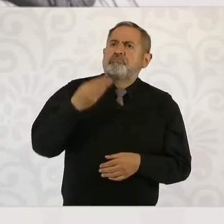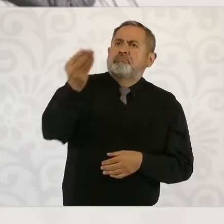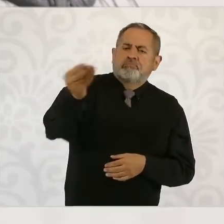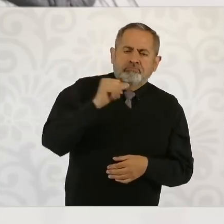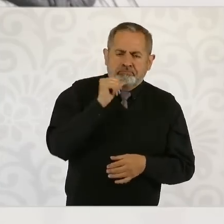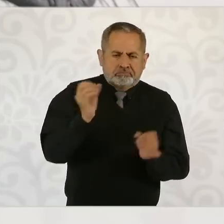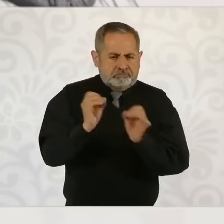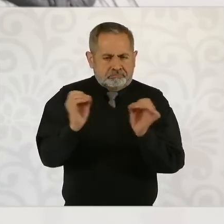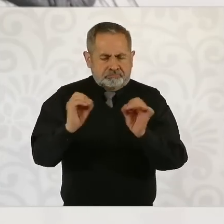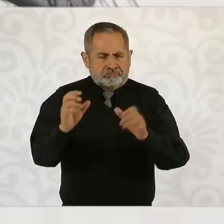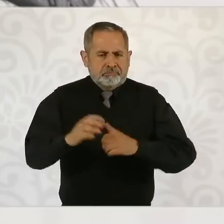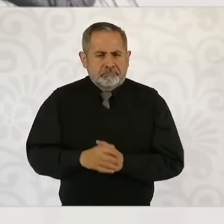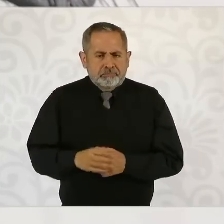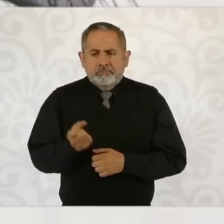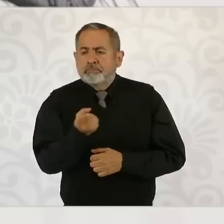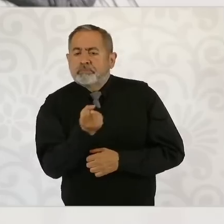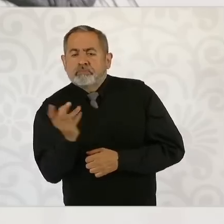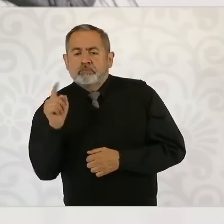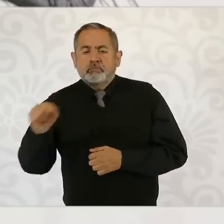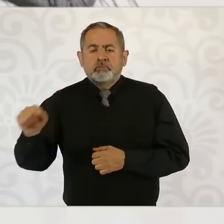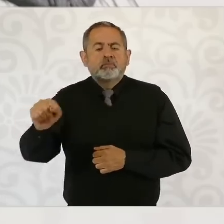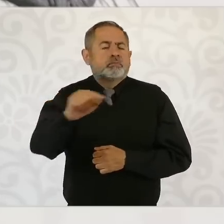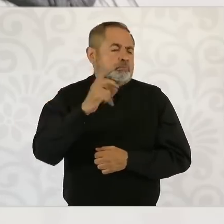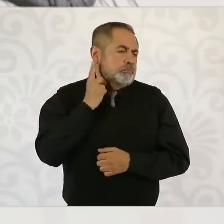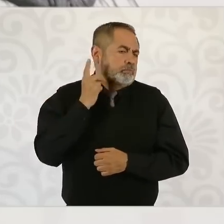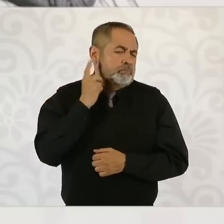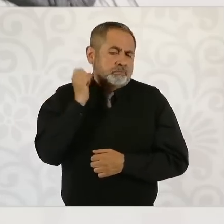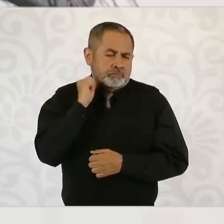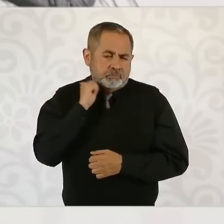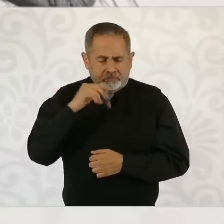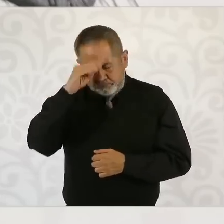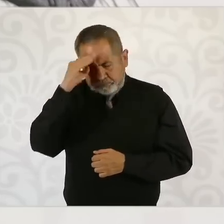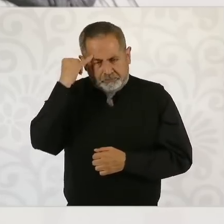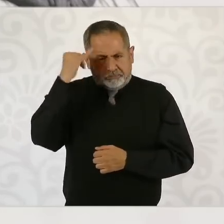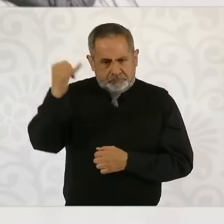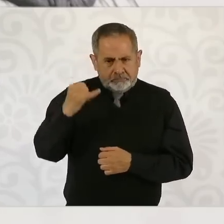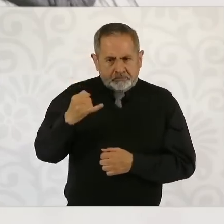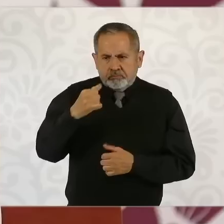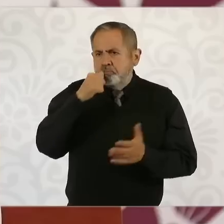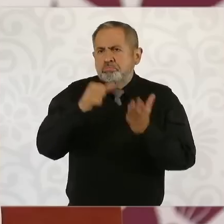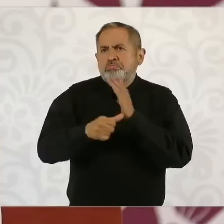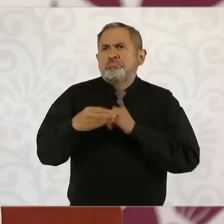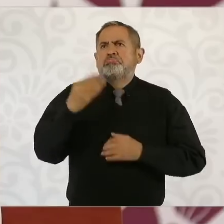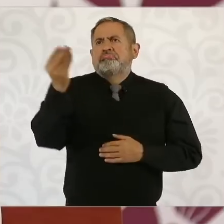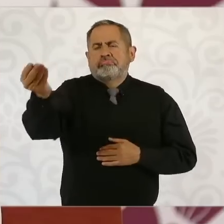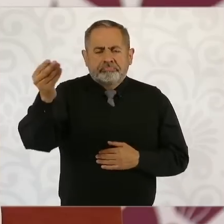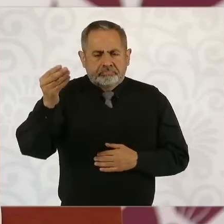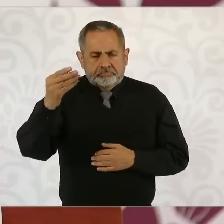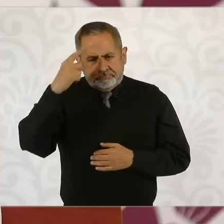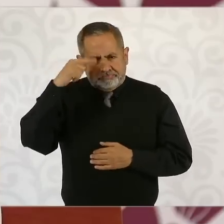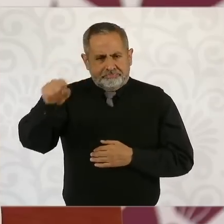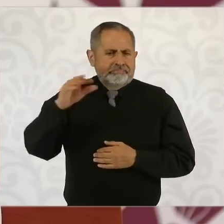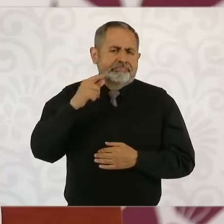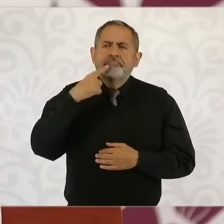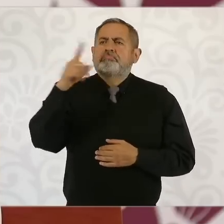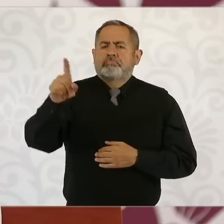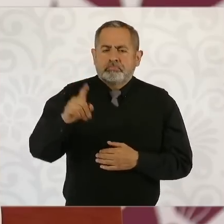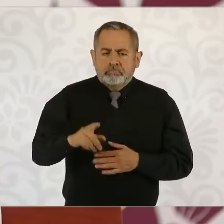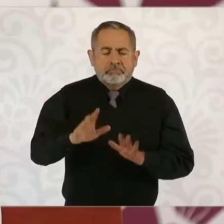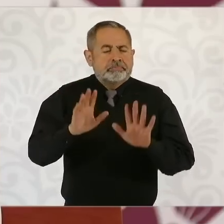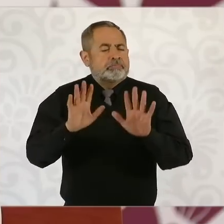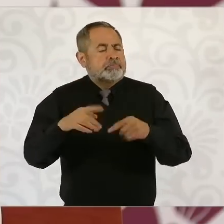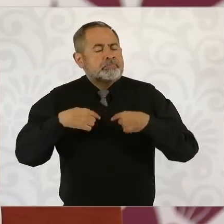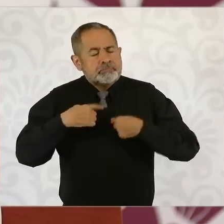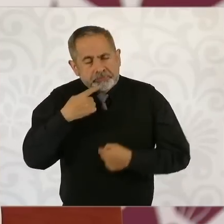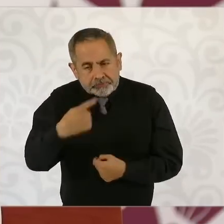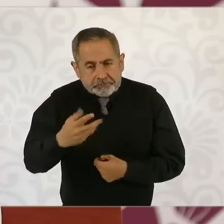es algunos legisladores. Lo que nosotros planteamos es que si hay pruebas de algún